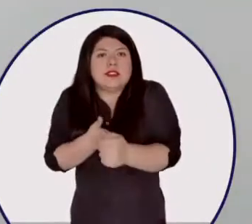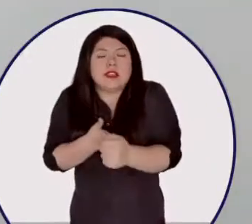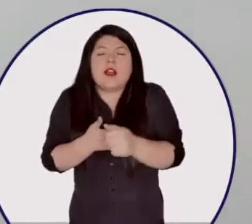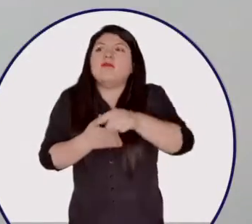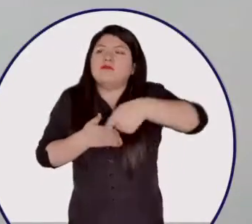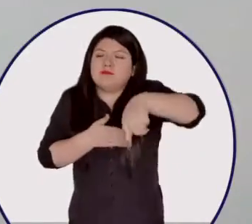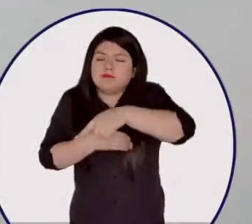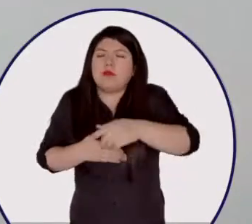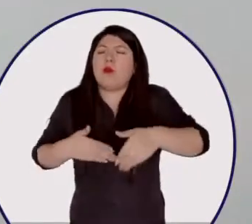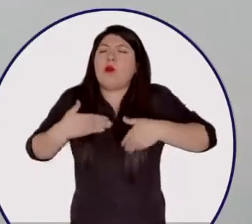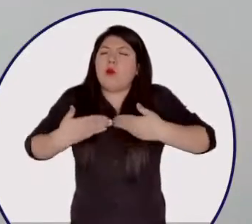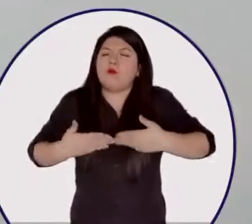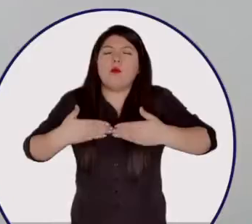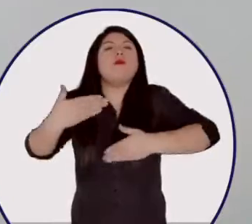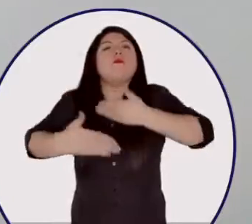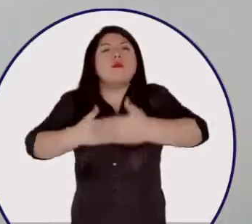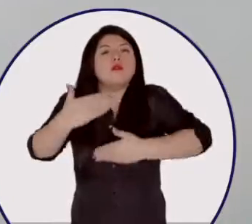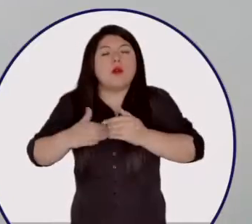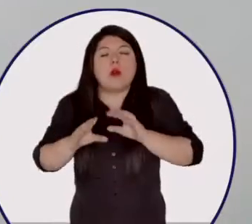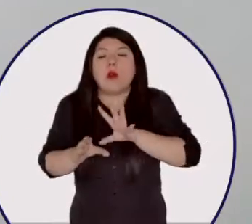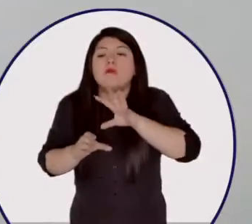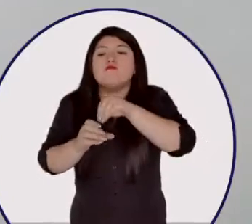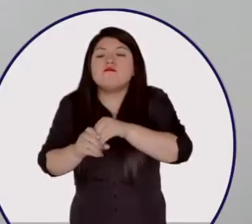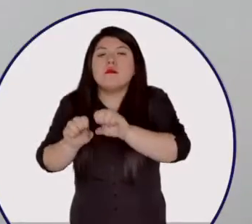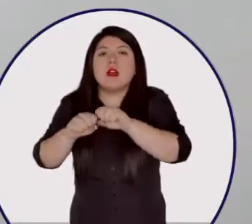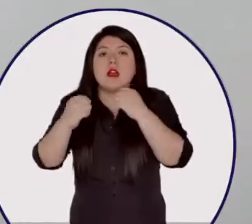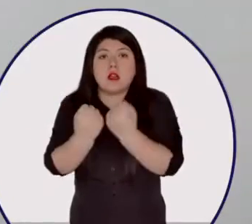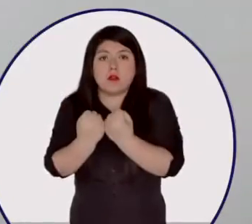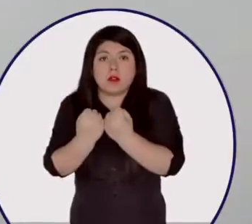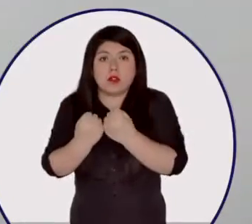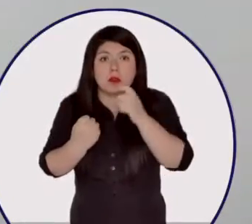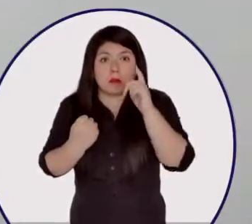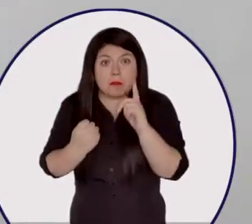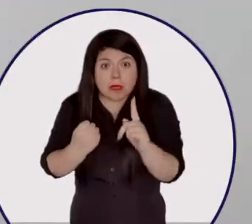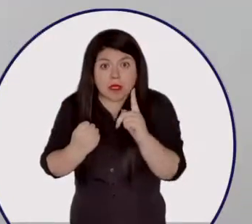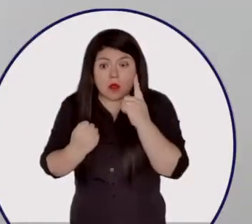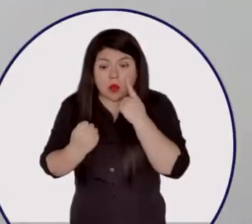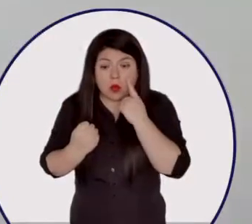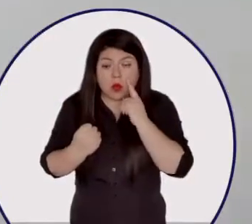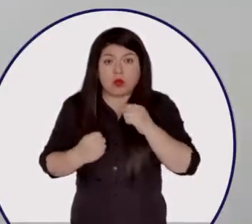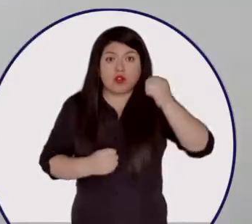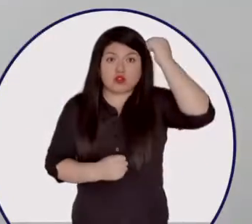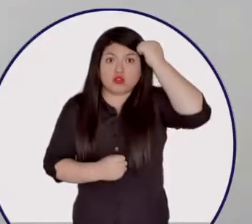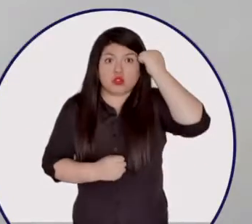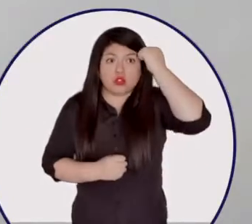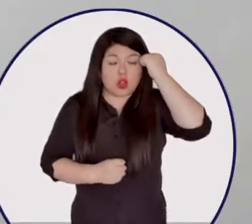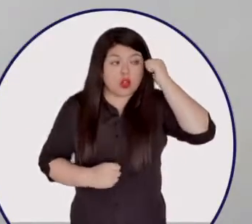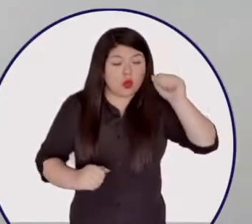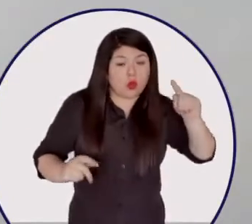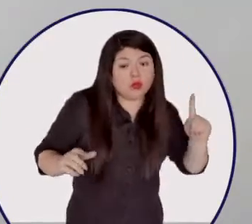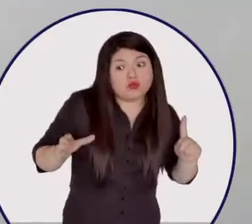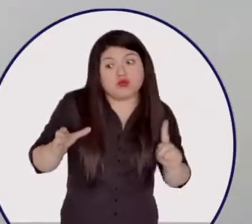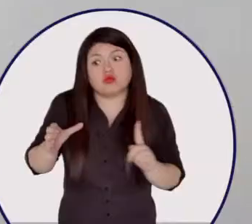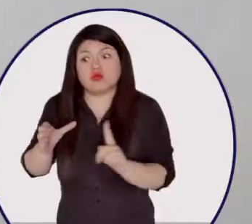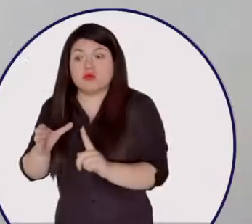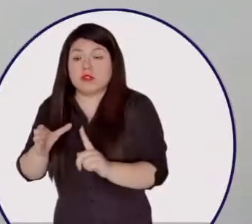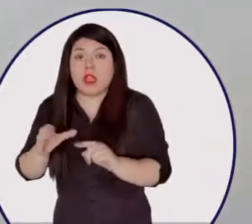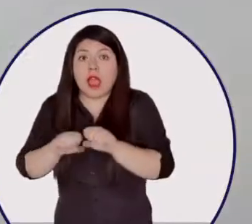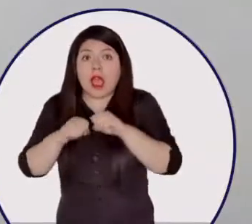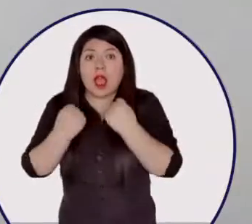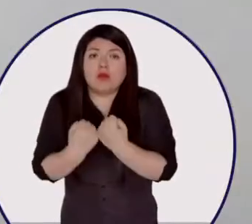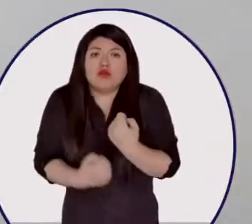cuando cierran la puerta, ¿quiénes son los que realmente saben qué se hace y qué no se hace con los lineamientos y